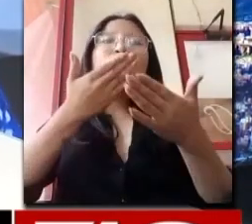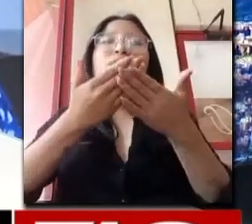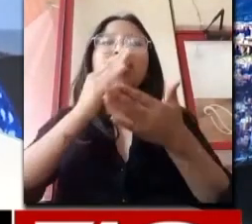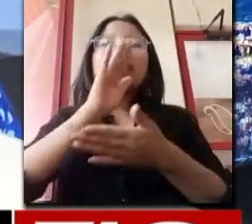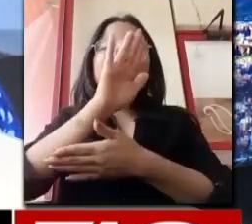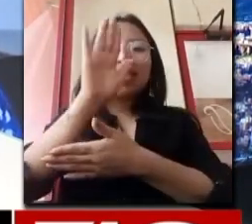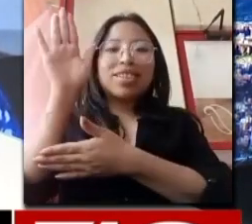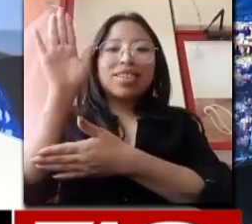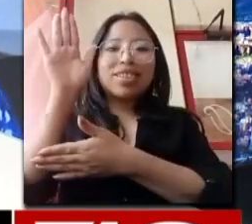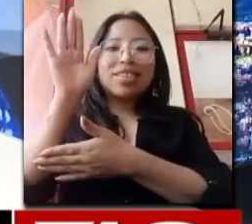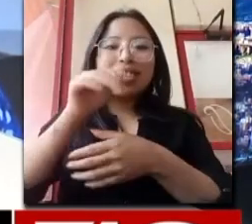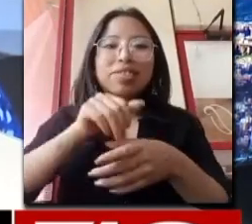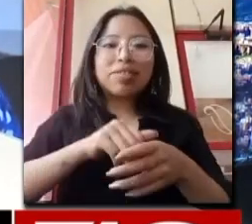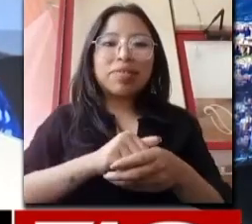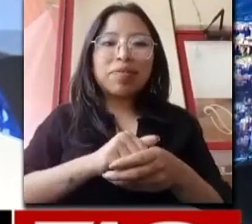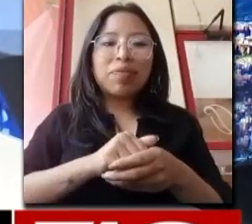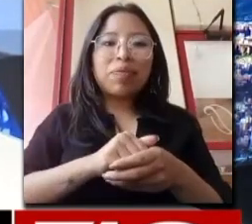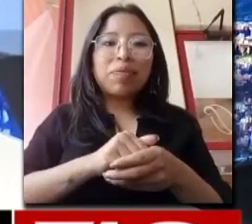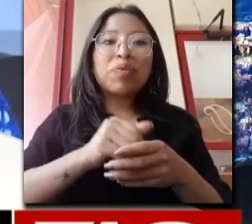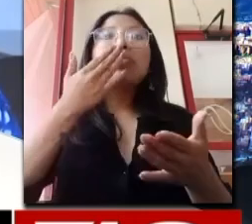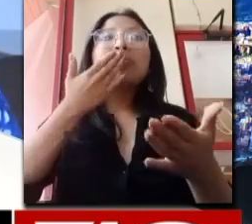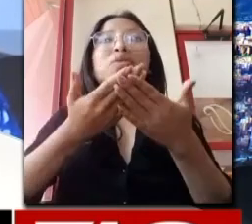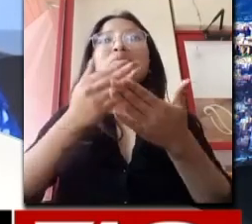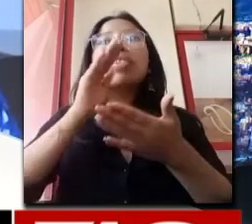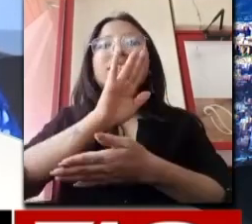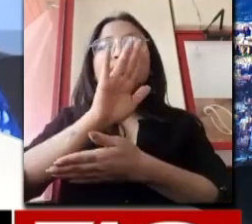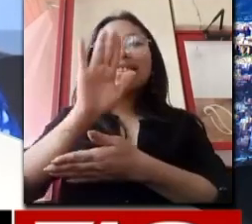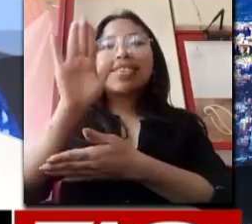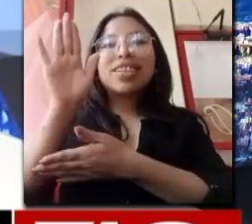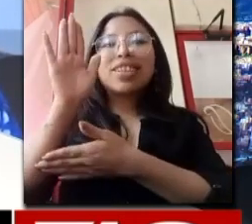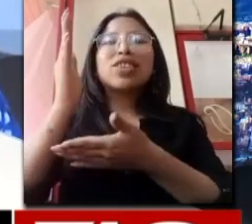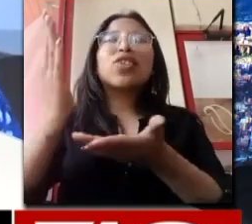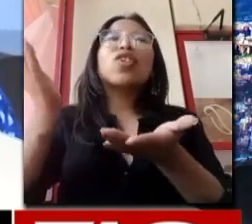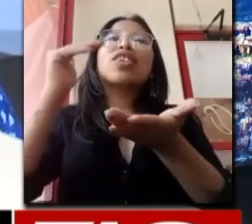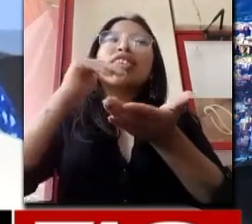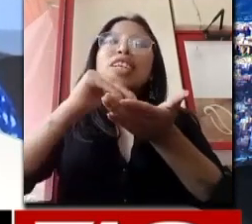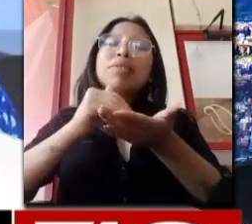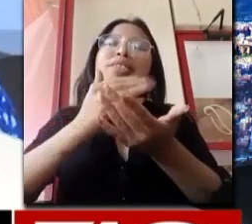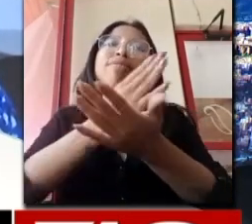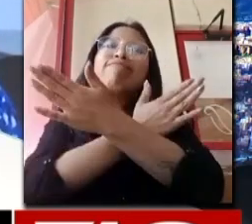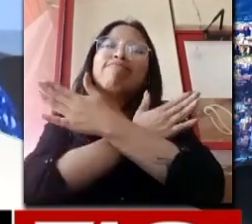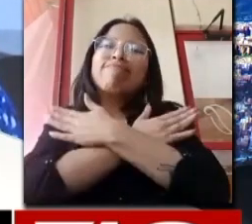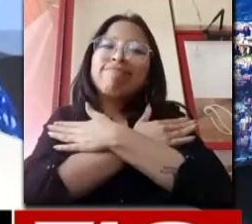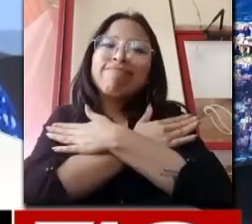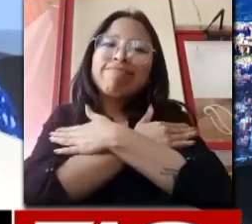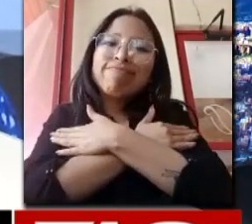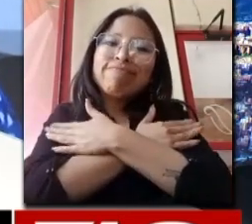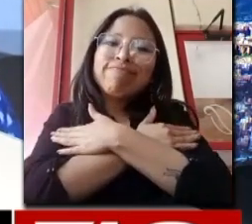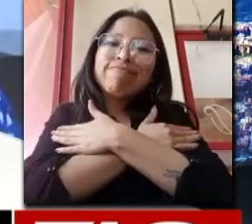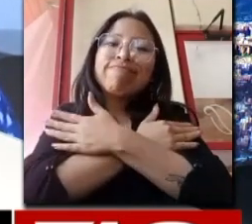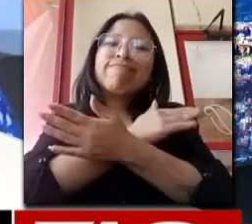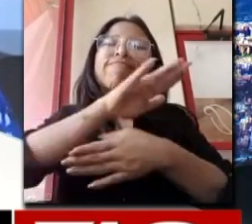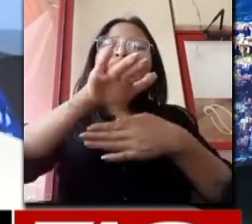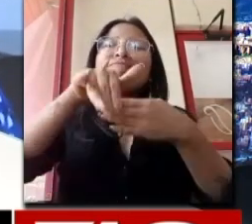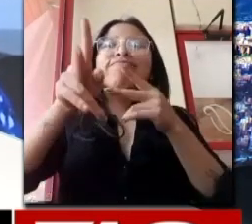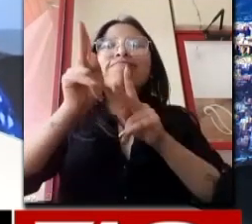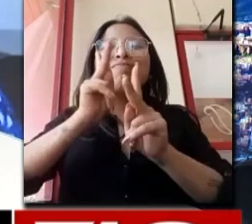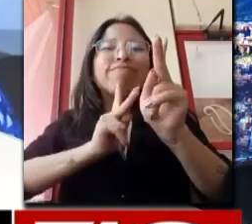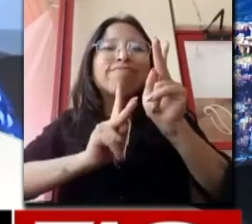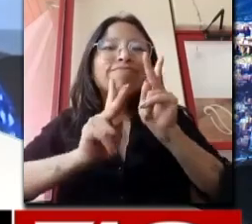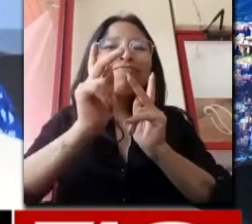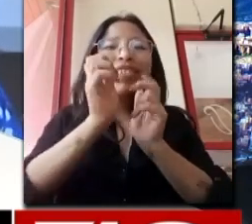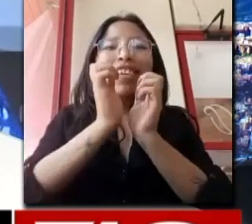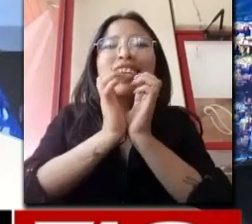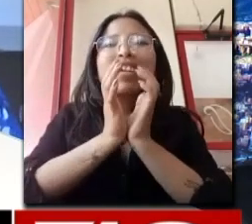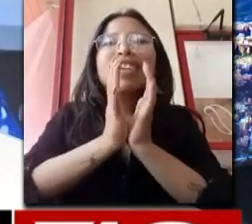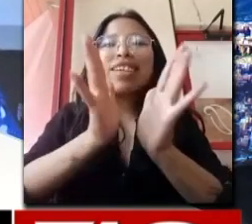Buenas tardes, nuevamente hacer llegar un saludo cordial a toda la población en general y agradecer por la cobertura